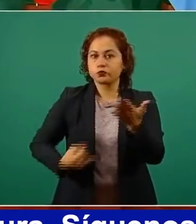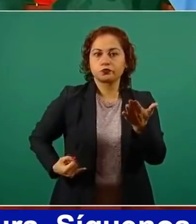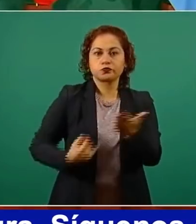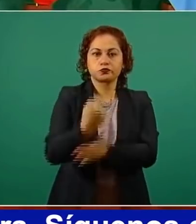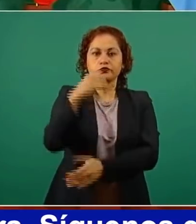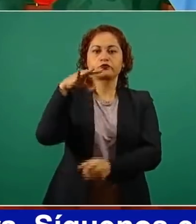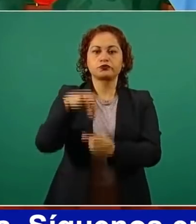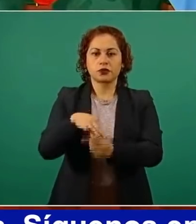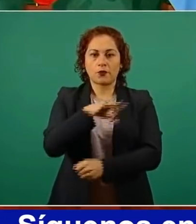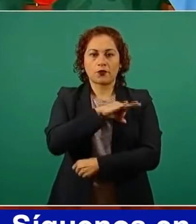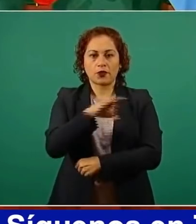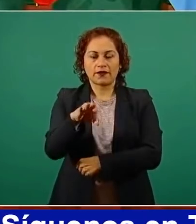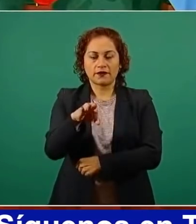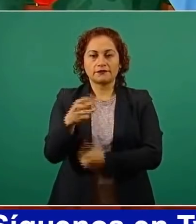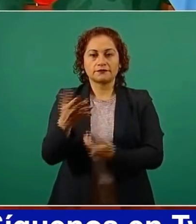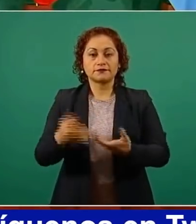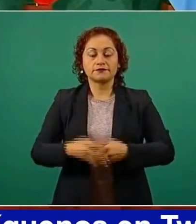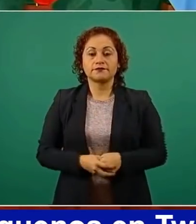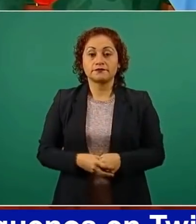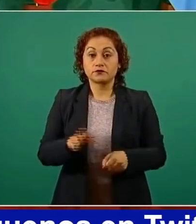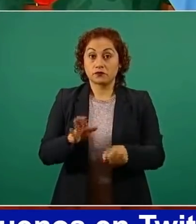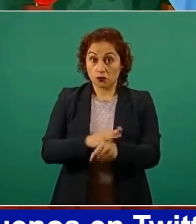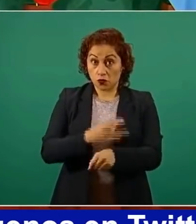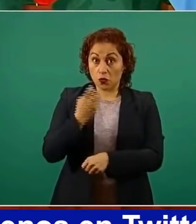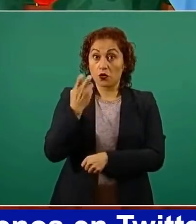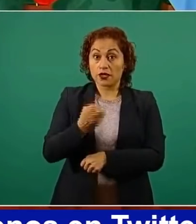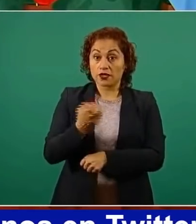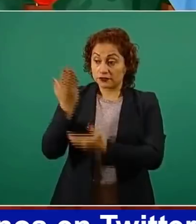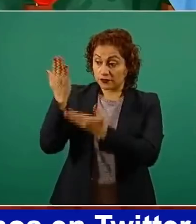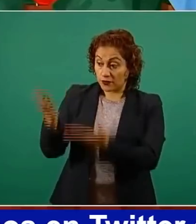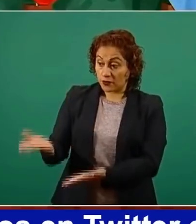Por eso Madero ha sido